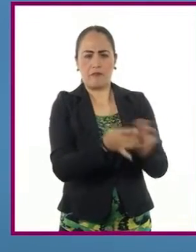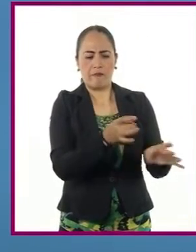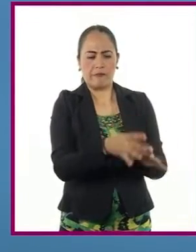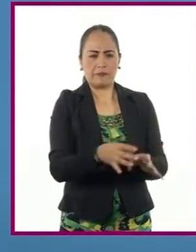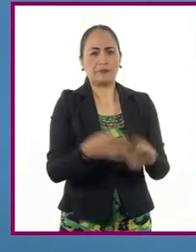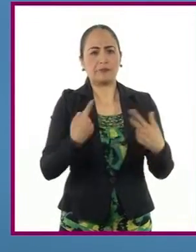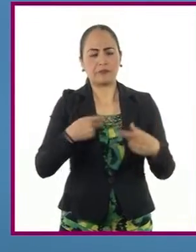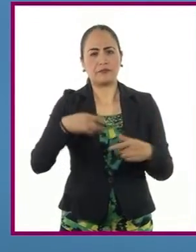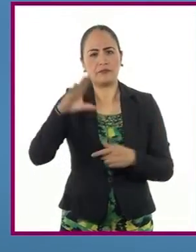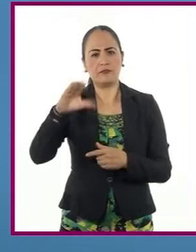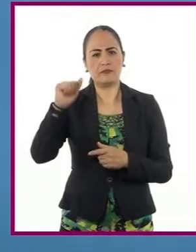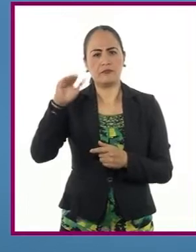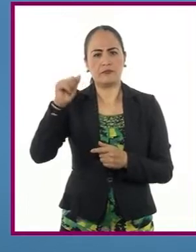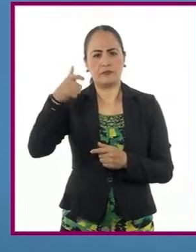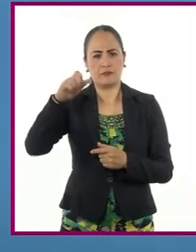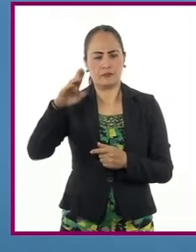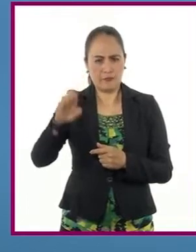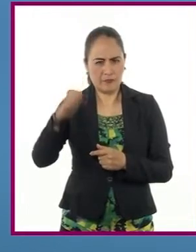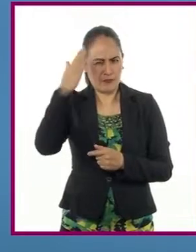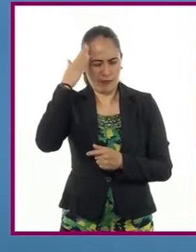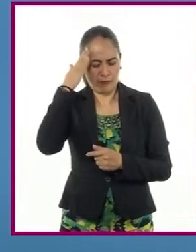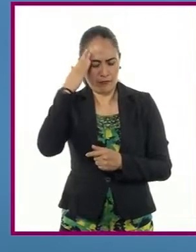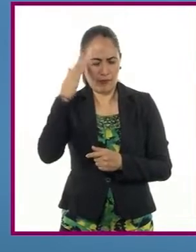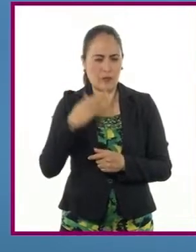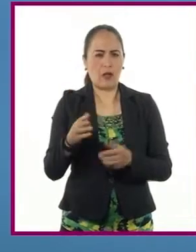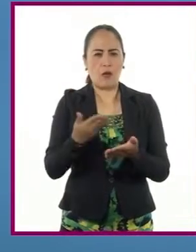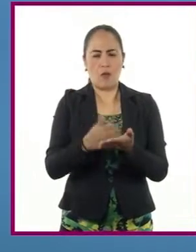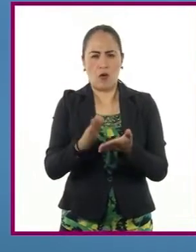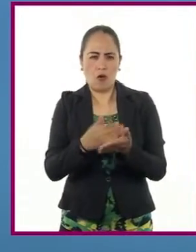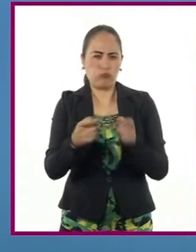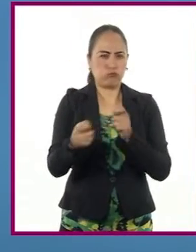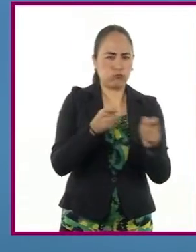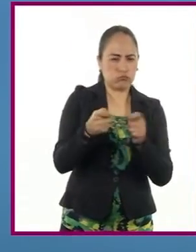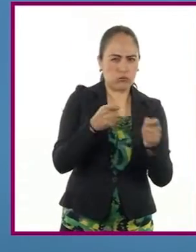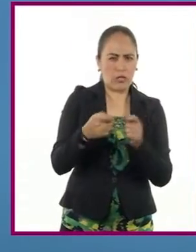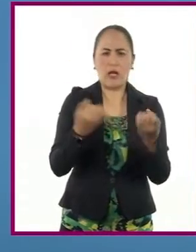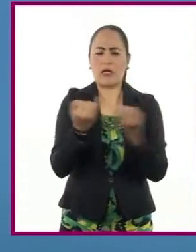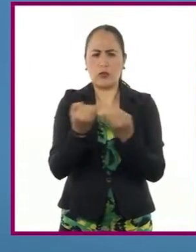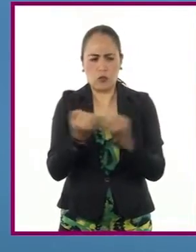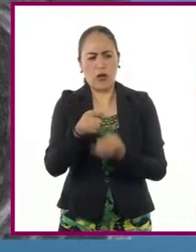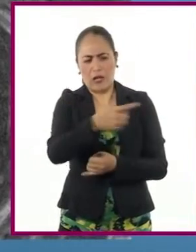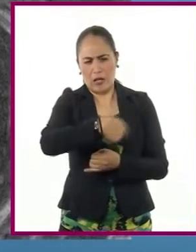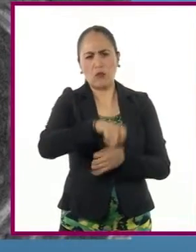organizando la recaudación de tributos y la provisión de mano de obra.